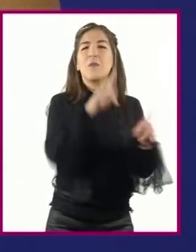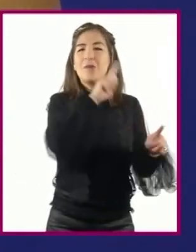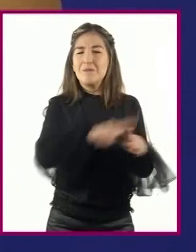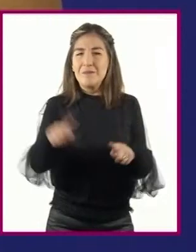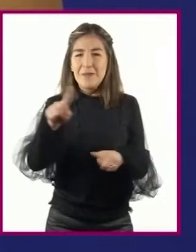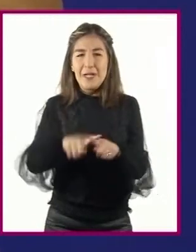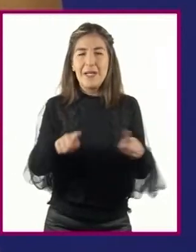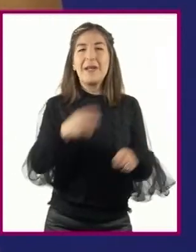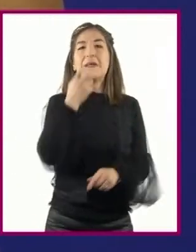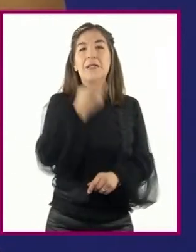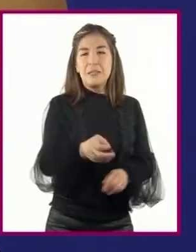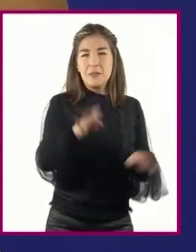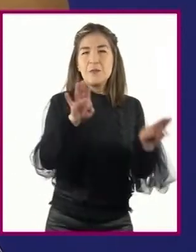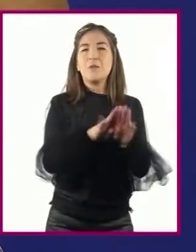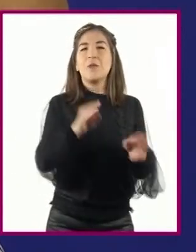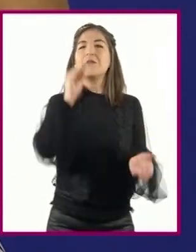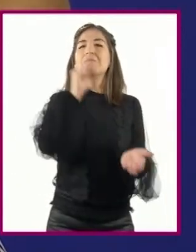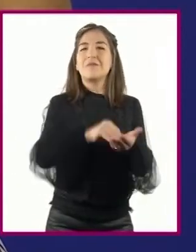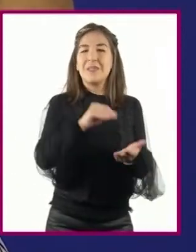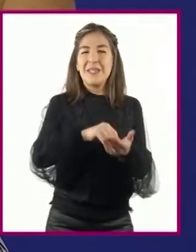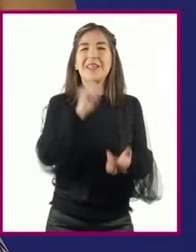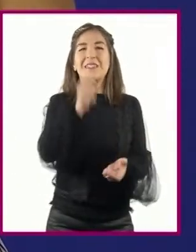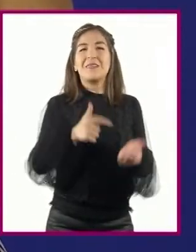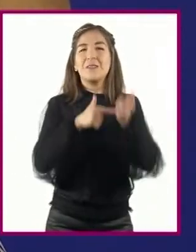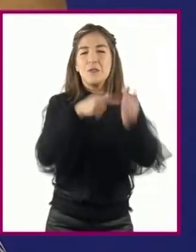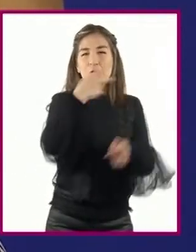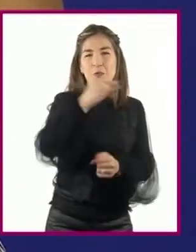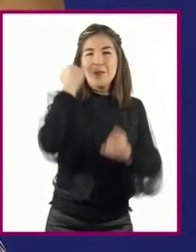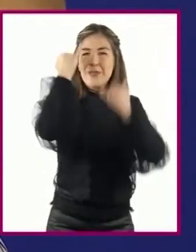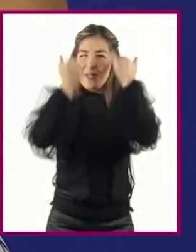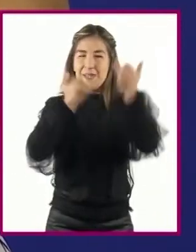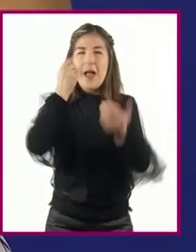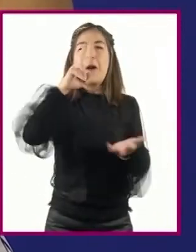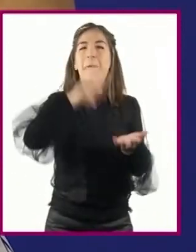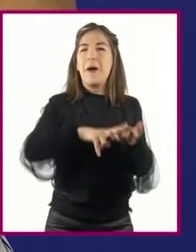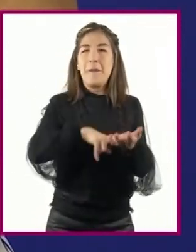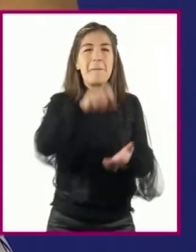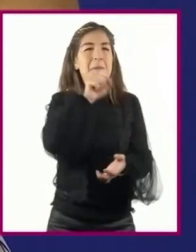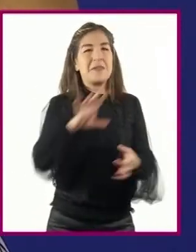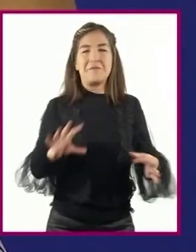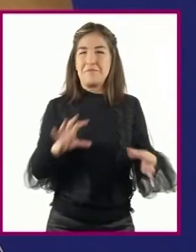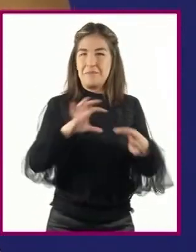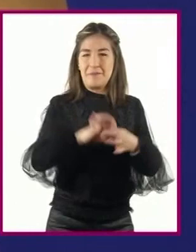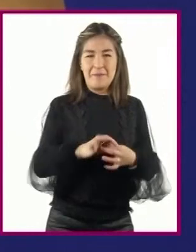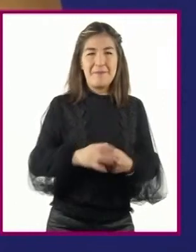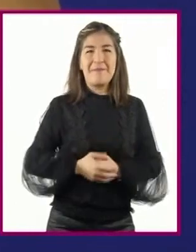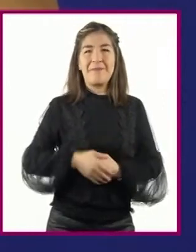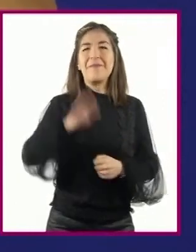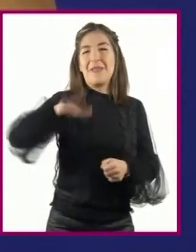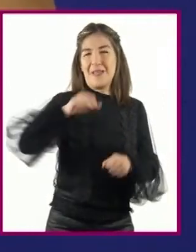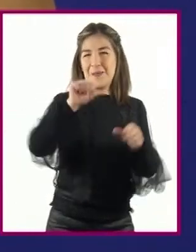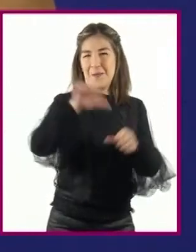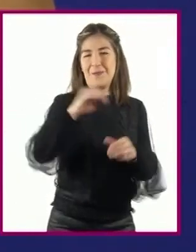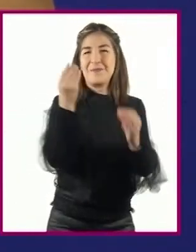aunque todas conservan una serie de ideas y valores comunes, como vimos en la